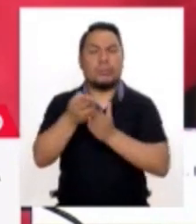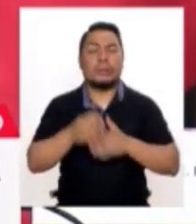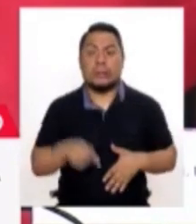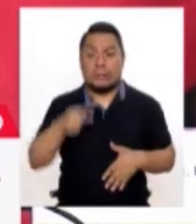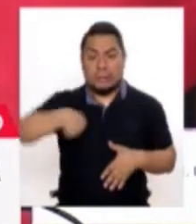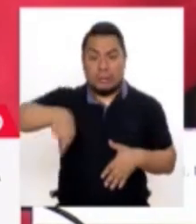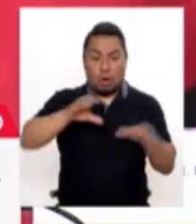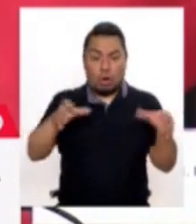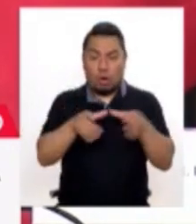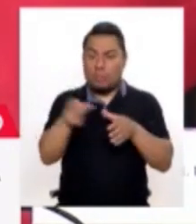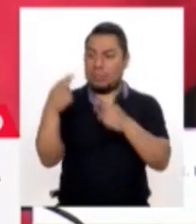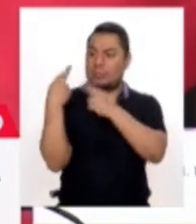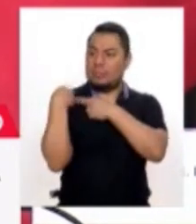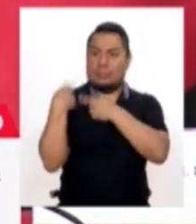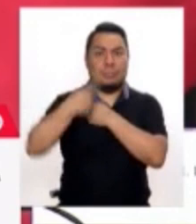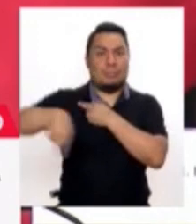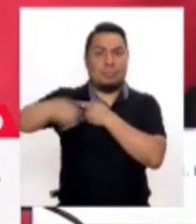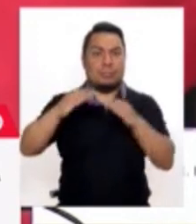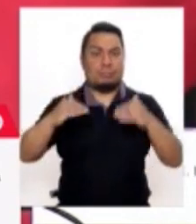Esta comisión de alto nivel